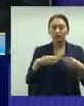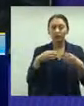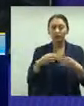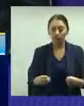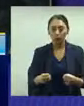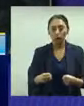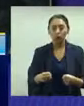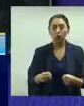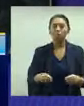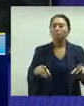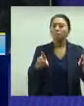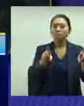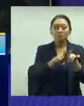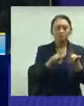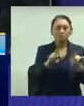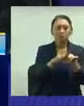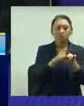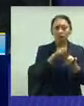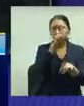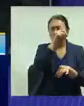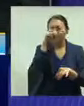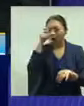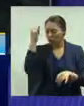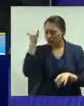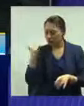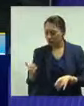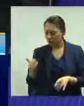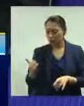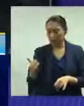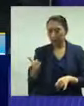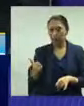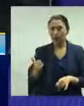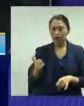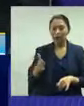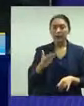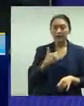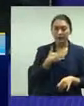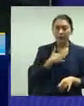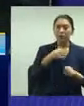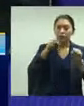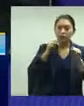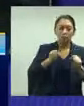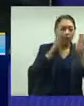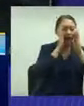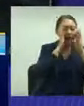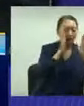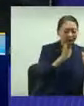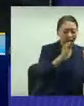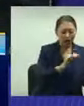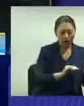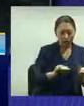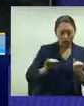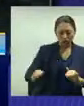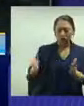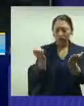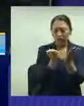utilizando el mismo recurso humano que tenemos ya contratado para poder atender estas acciones con los niños.